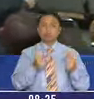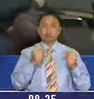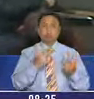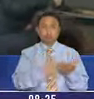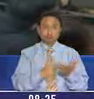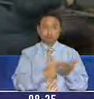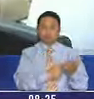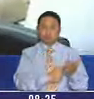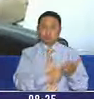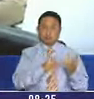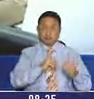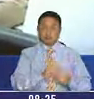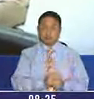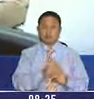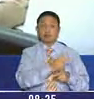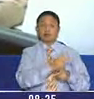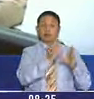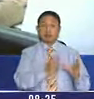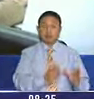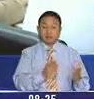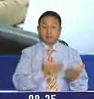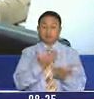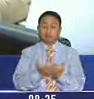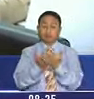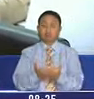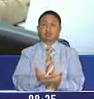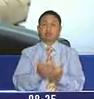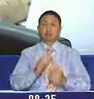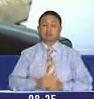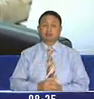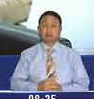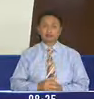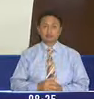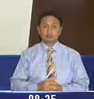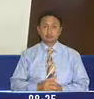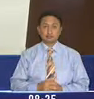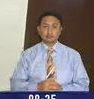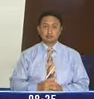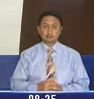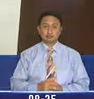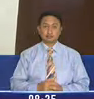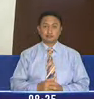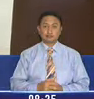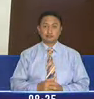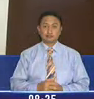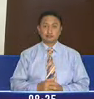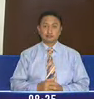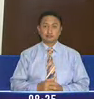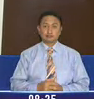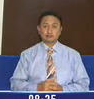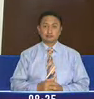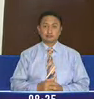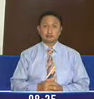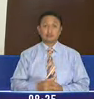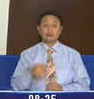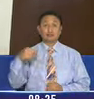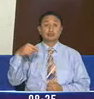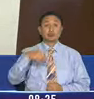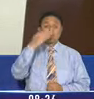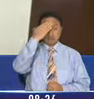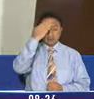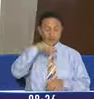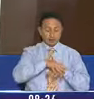la ordenanza. Los ediles presentaron algunas observaciones y críticas. Conocer si la unidad de subcuencas hidrográficas